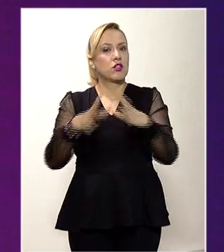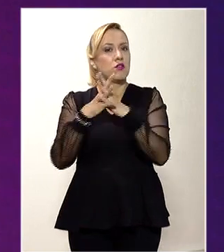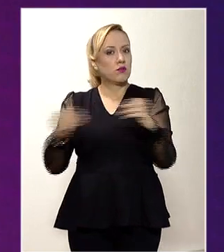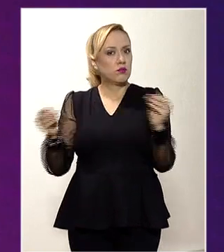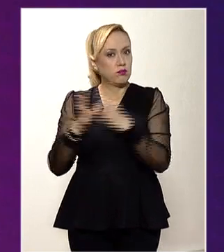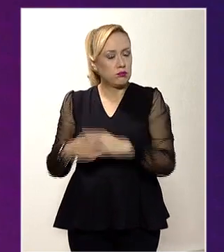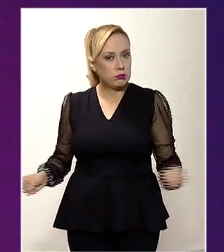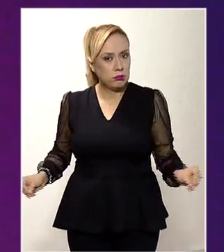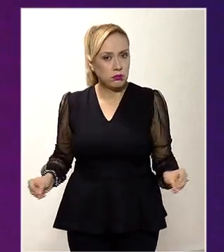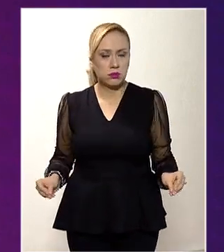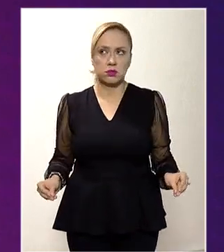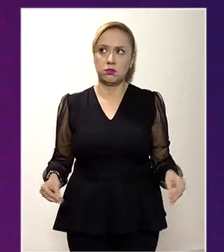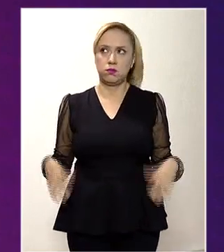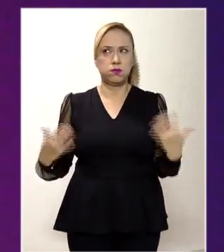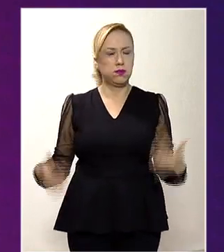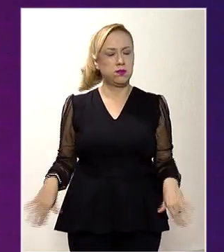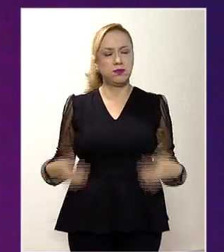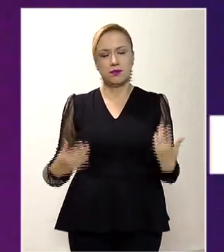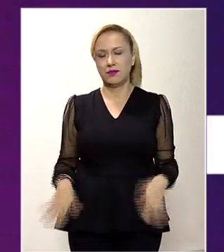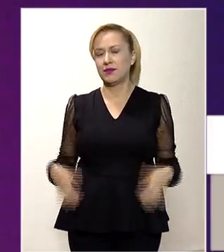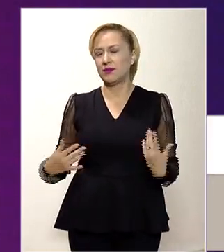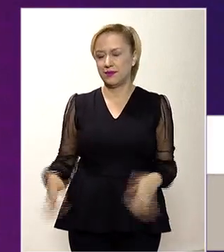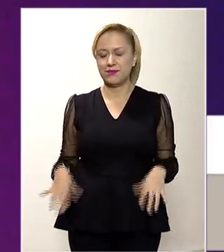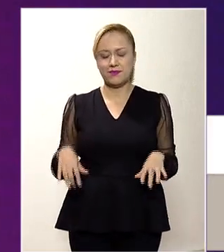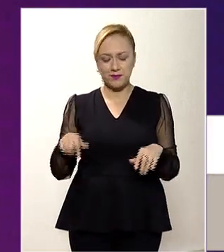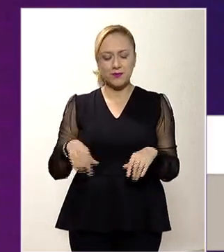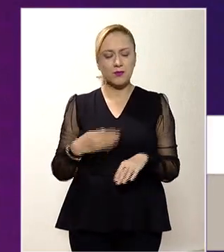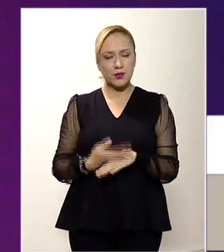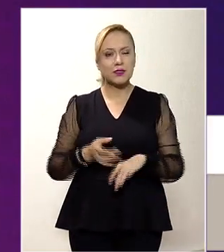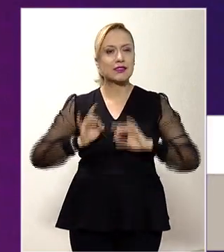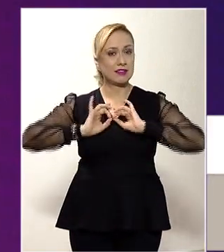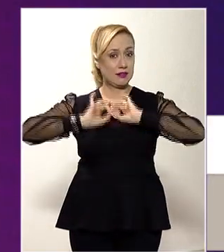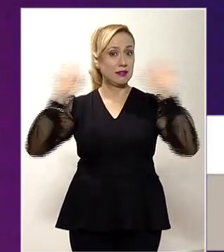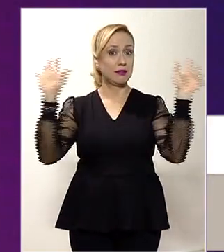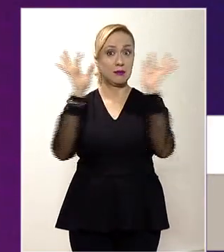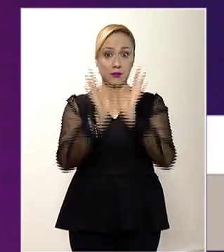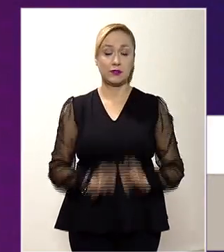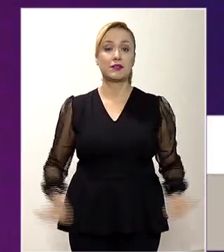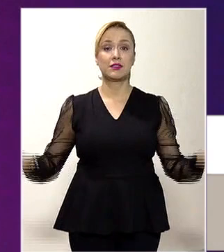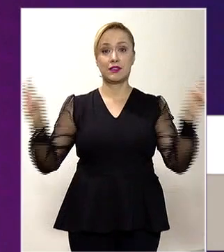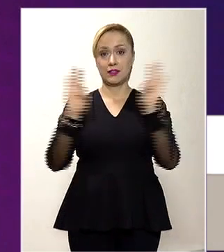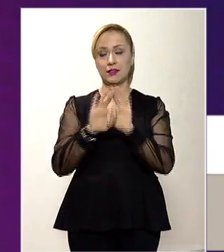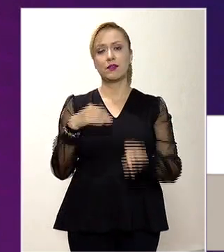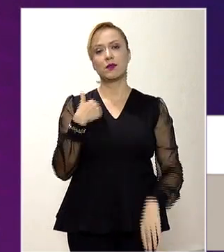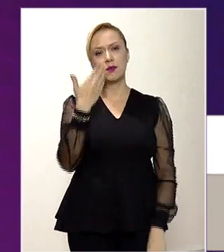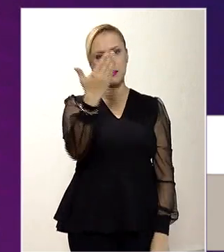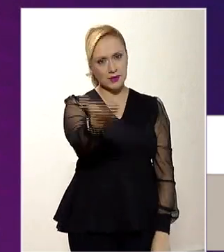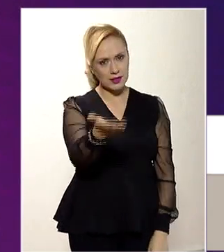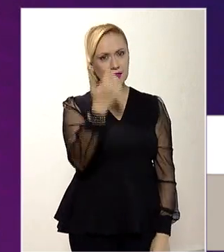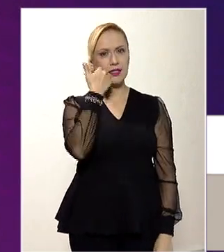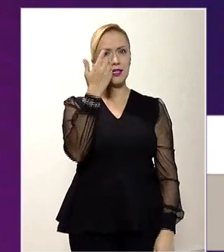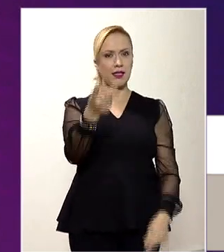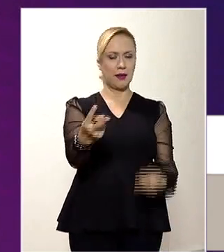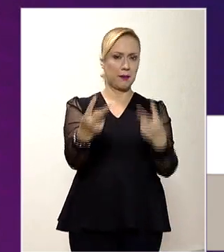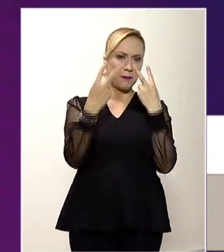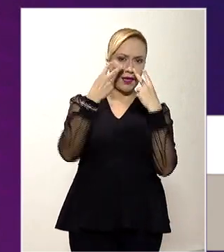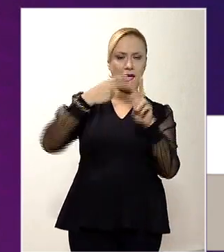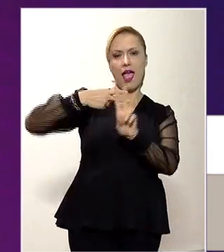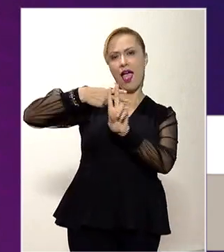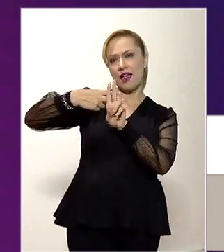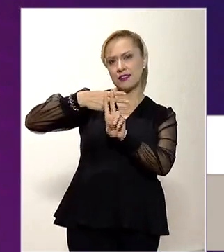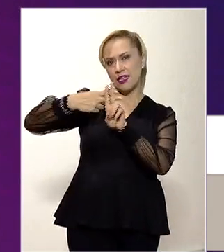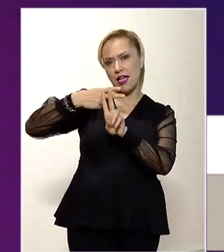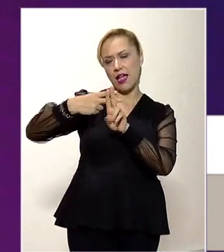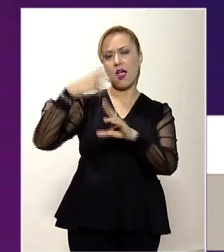desaparición, un tema en México, como sabemos, muy relevante. Y les pido que nos sigan en Justicia TV y nos manden